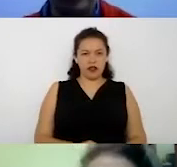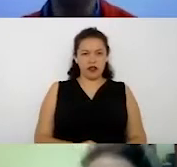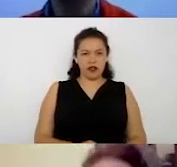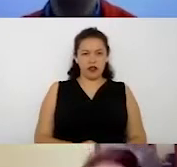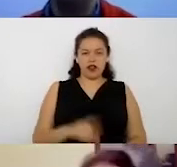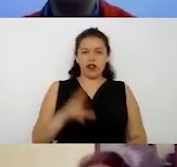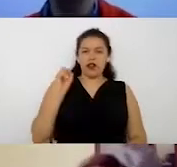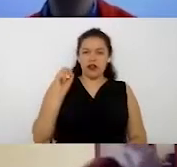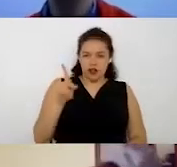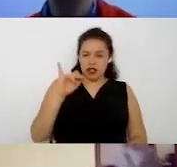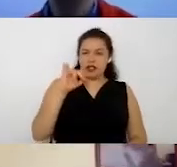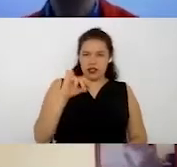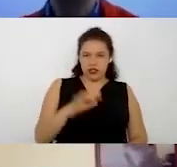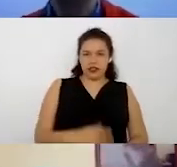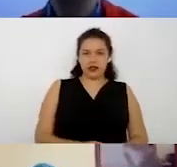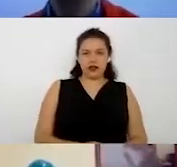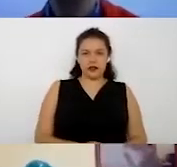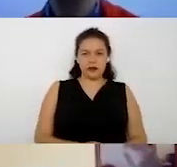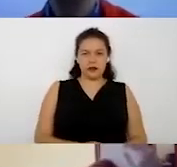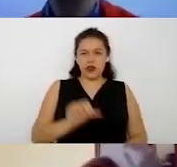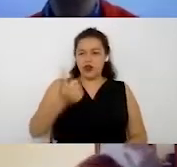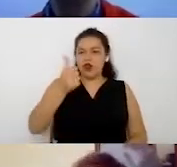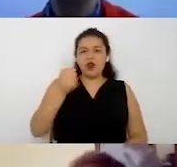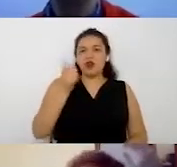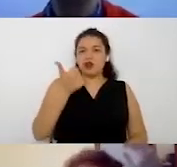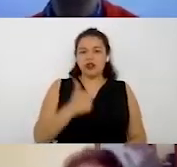Ok, así es. ¿Otra situación?